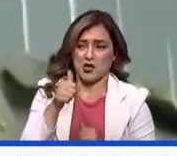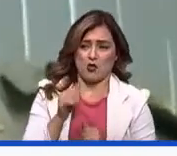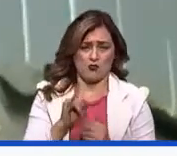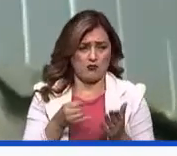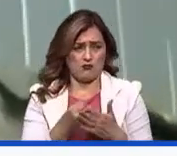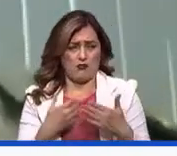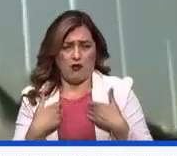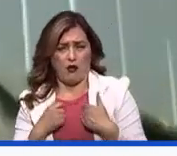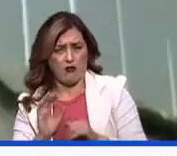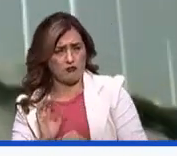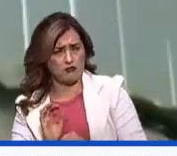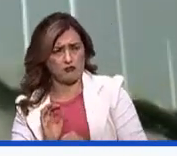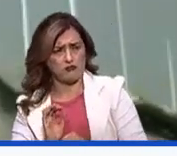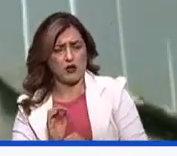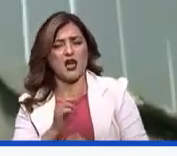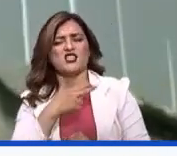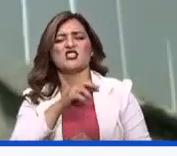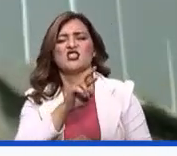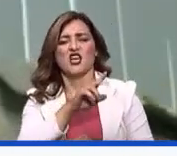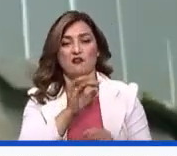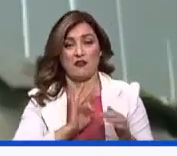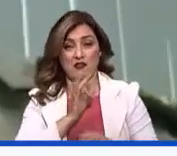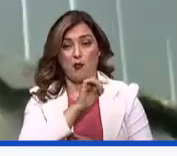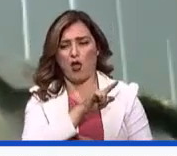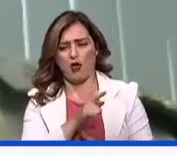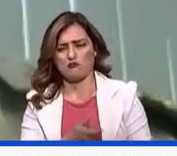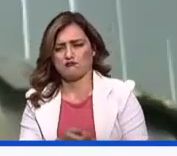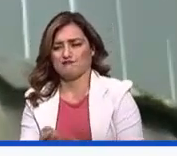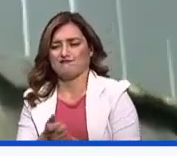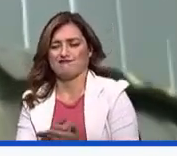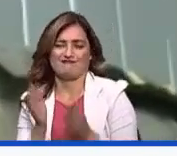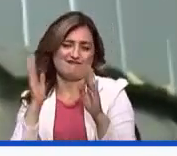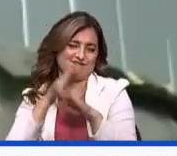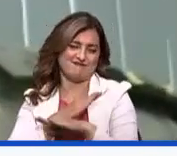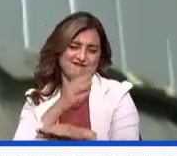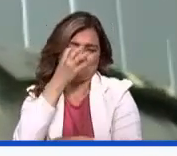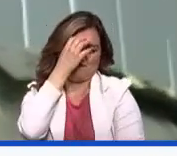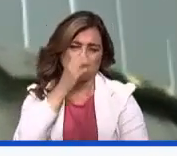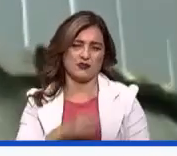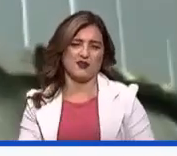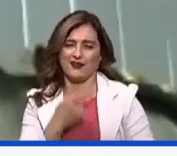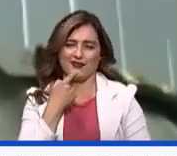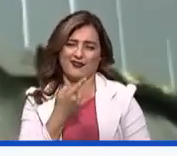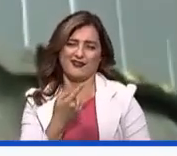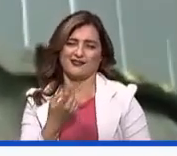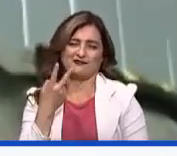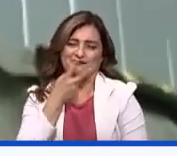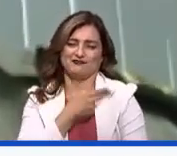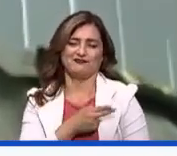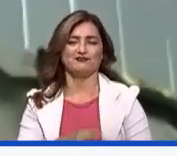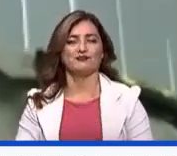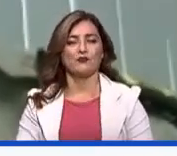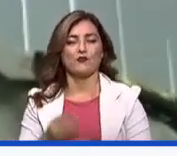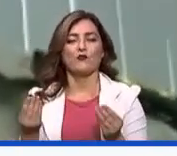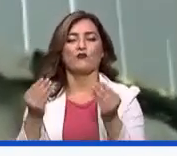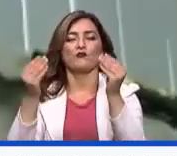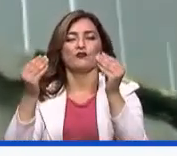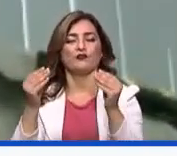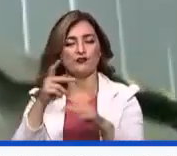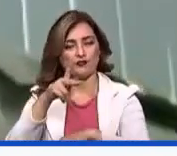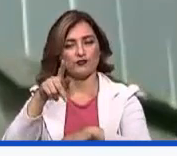que el señor Chérez le estaba patrocinando la educación. ¿Y esto es gratuito? ¿Esto es a cuenta de que una joven profesional